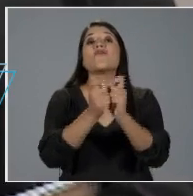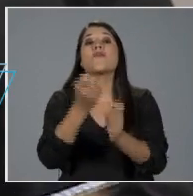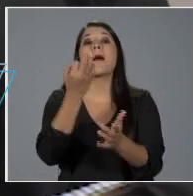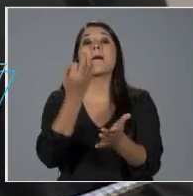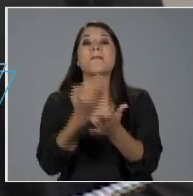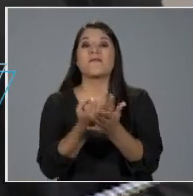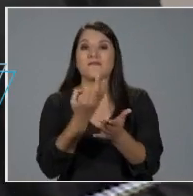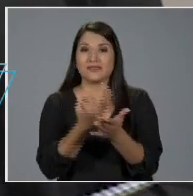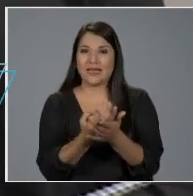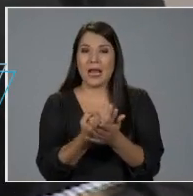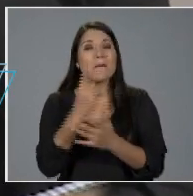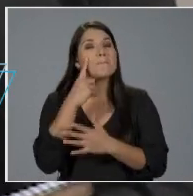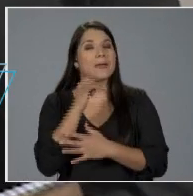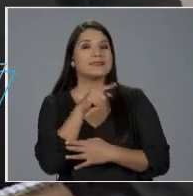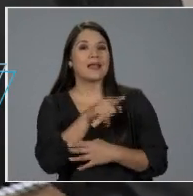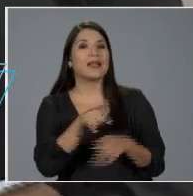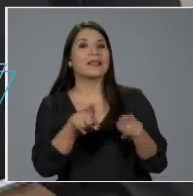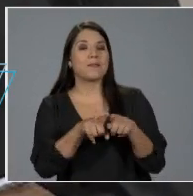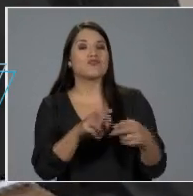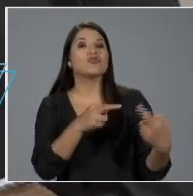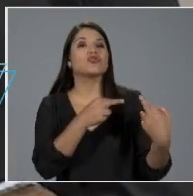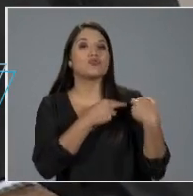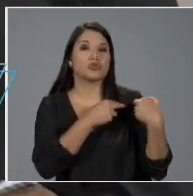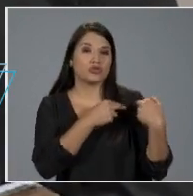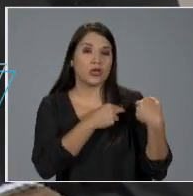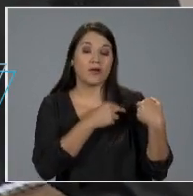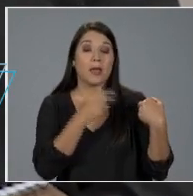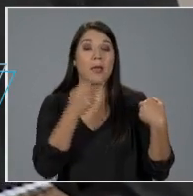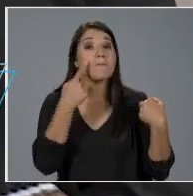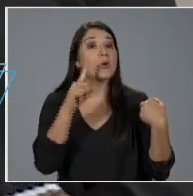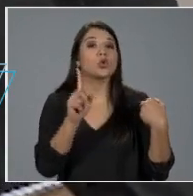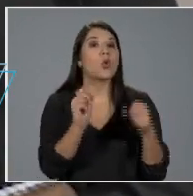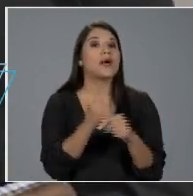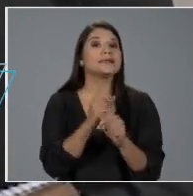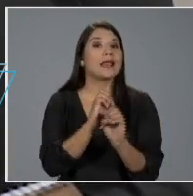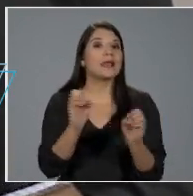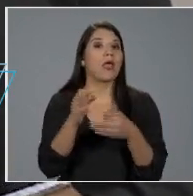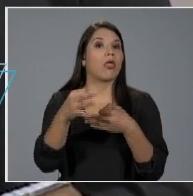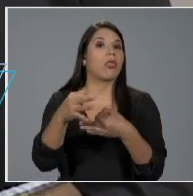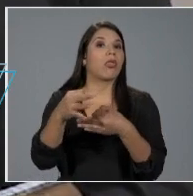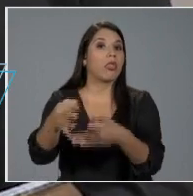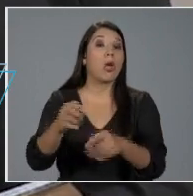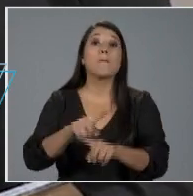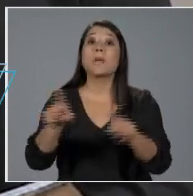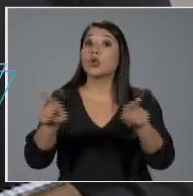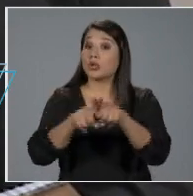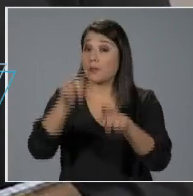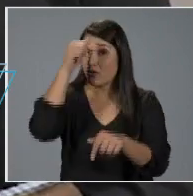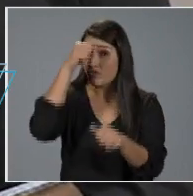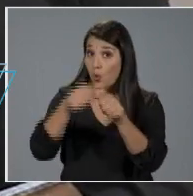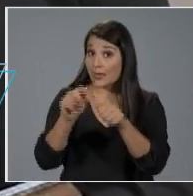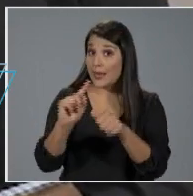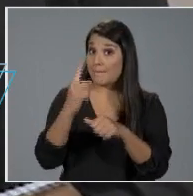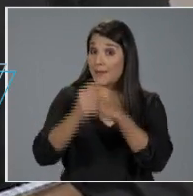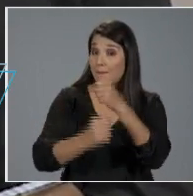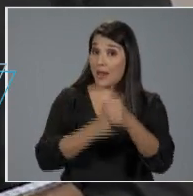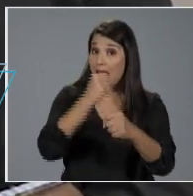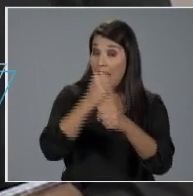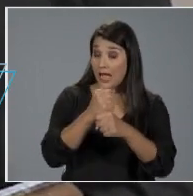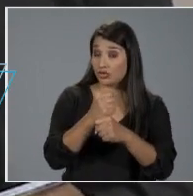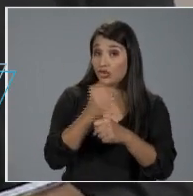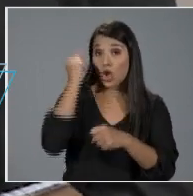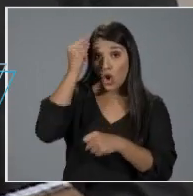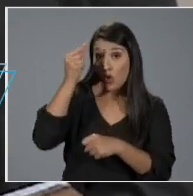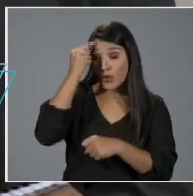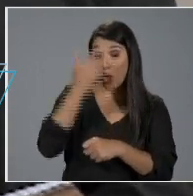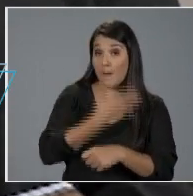que eso también él es responsable de alguna manera de no haber gestionado. Pero también hay que decir y hay que recordarnos que en el primer año de administración de Luis